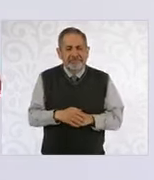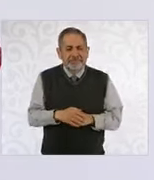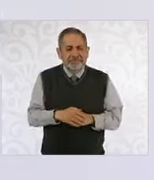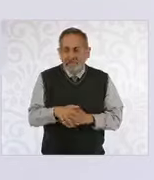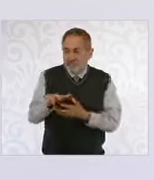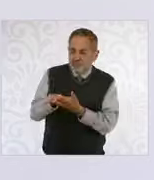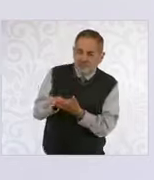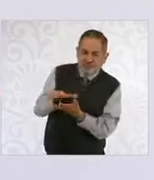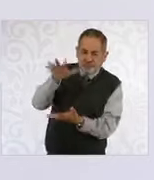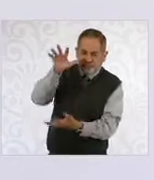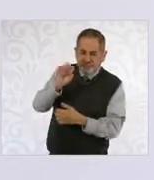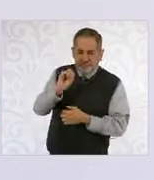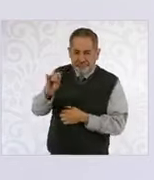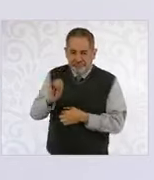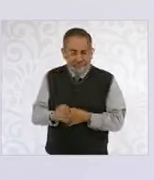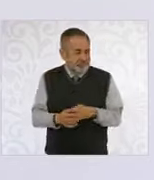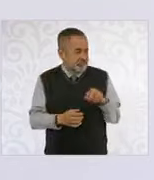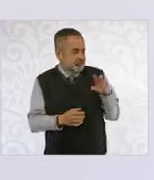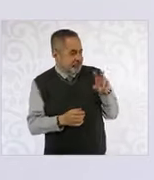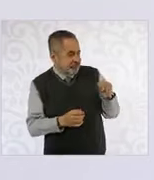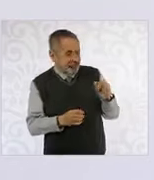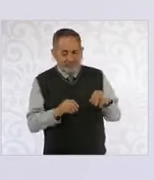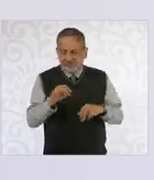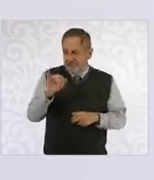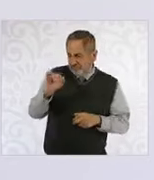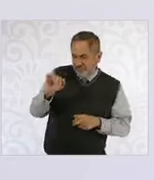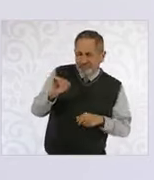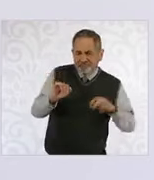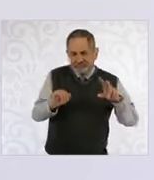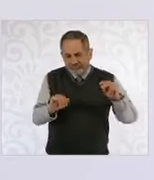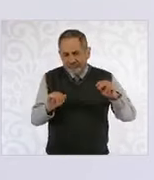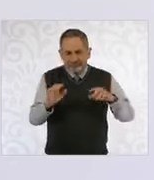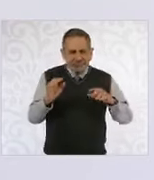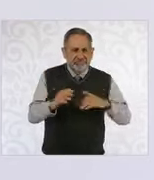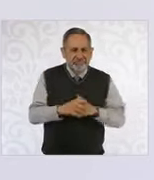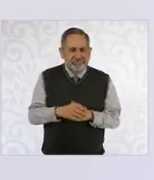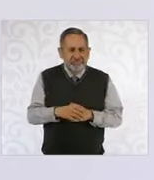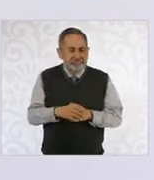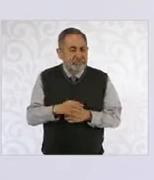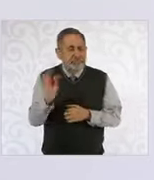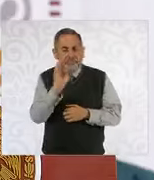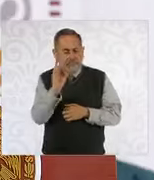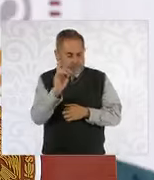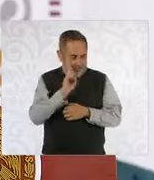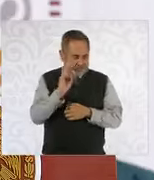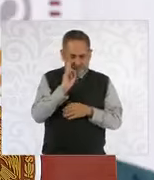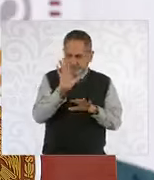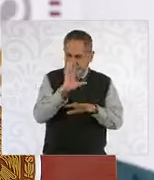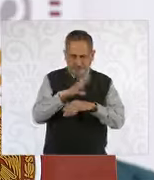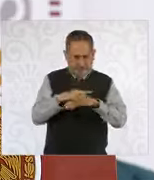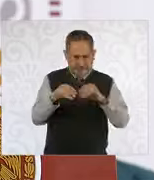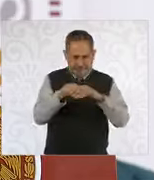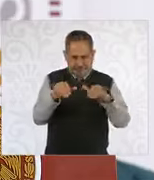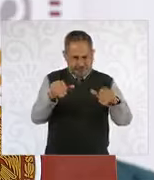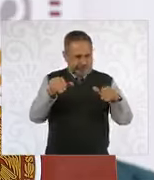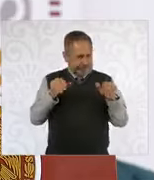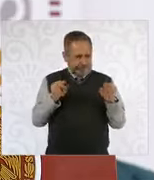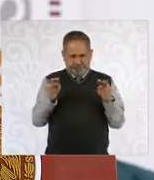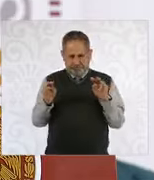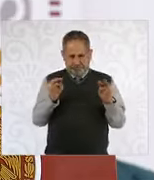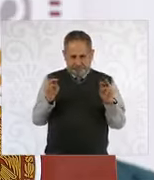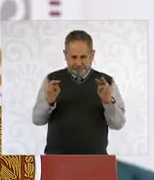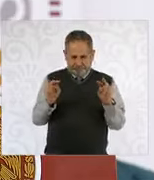a favor y en contra de una posición, que si fueran medios objetivos, pues lo que harían